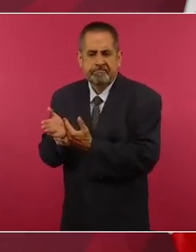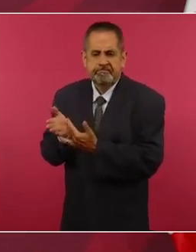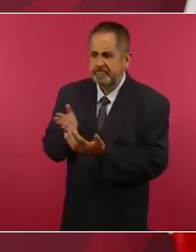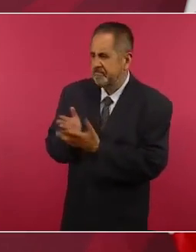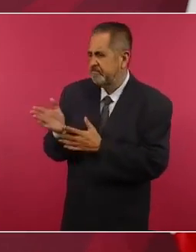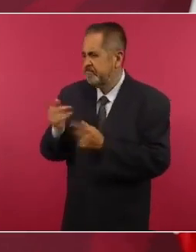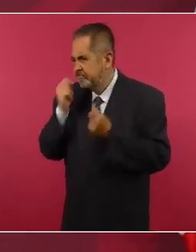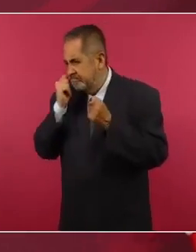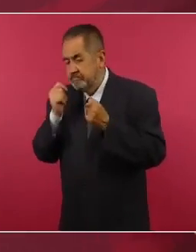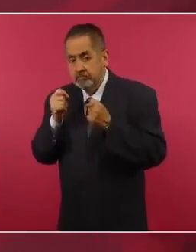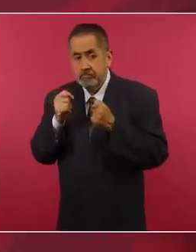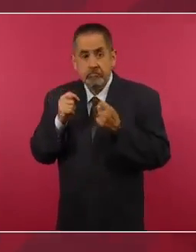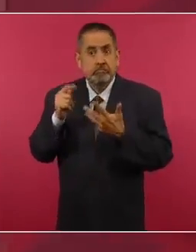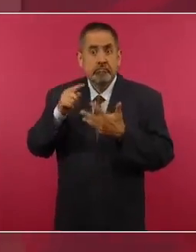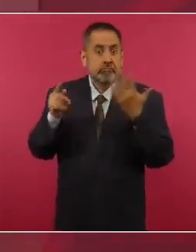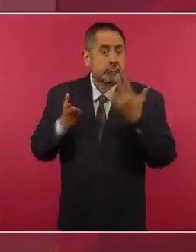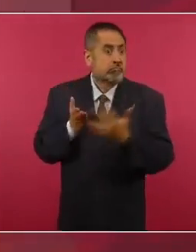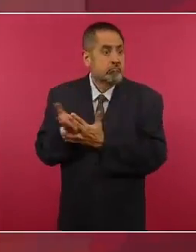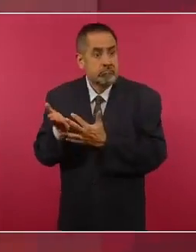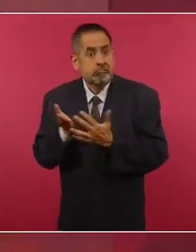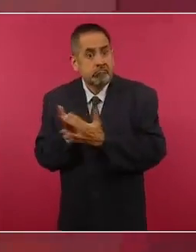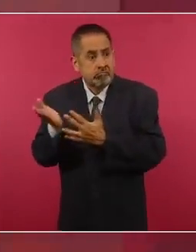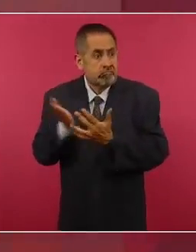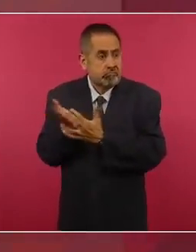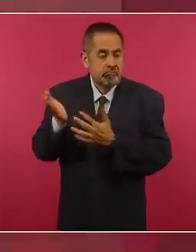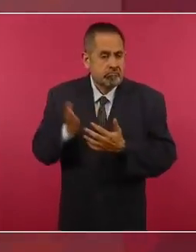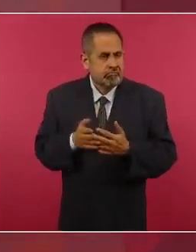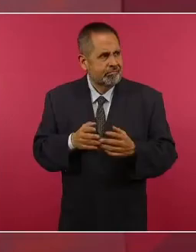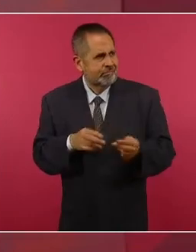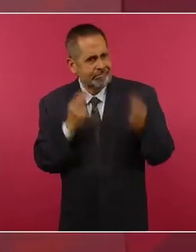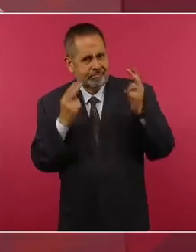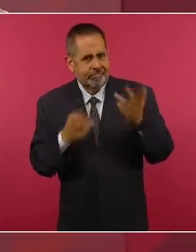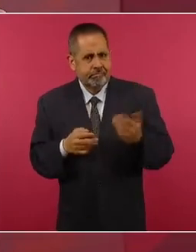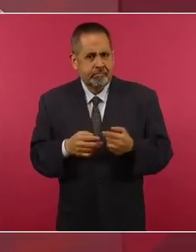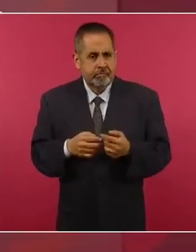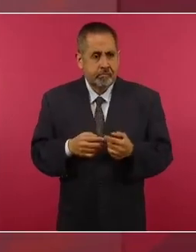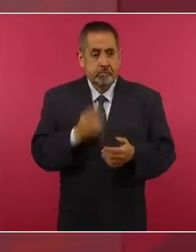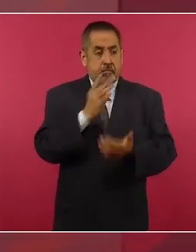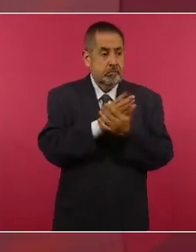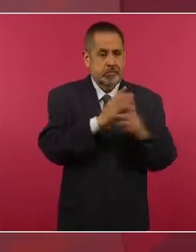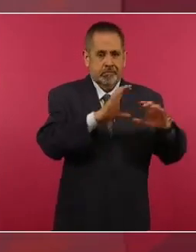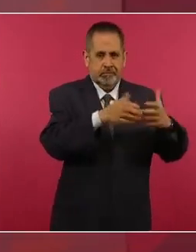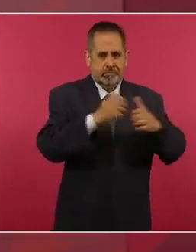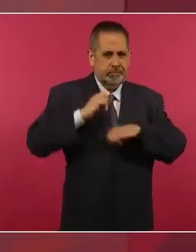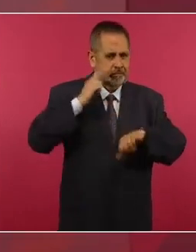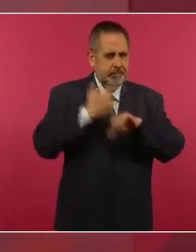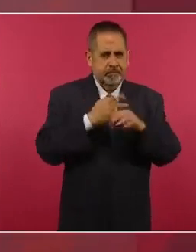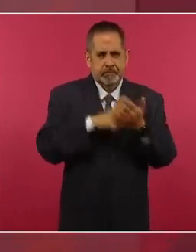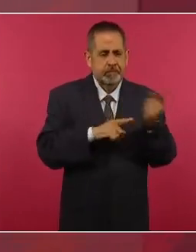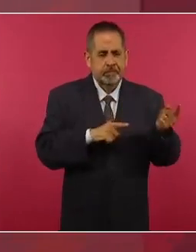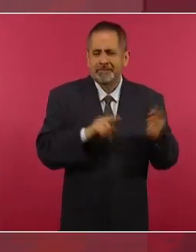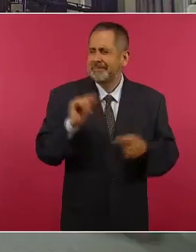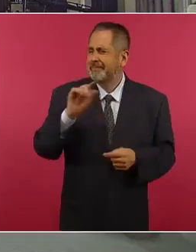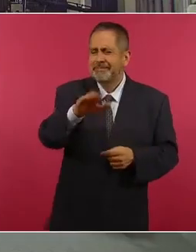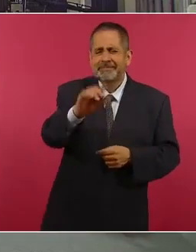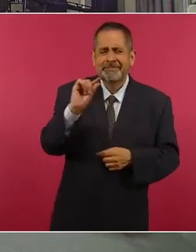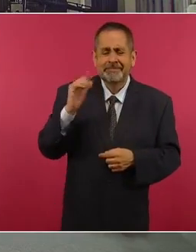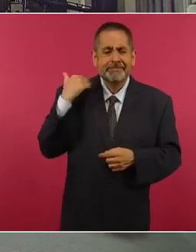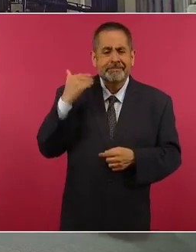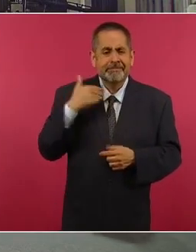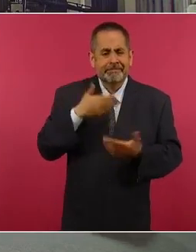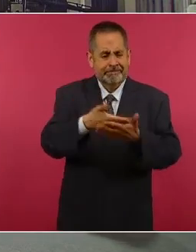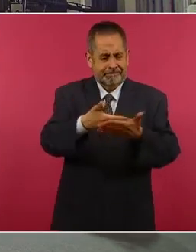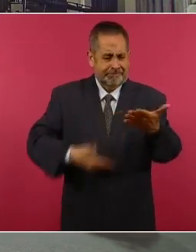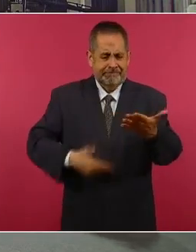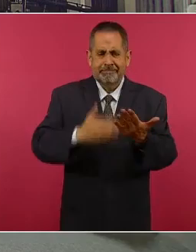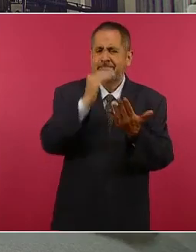Pero en todo, pero no solo estas agencias. Ahora que nos mandaron el pliego